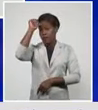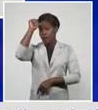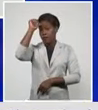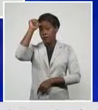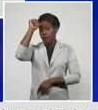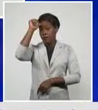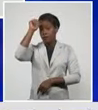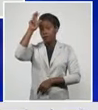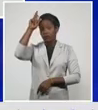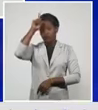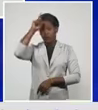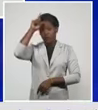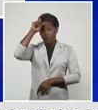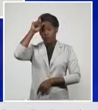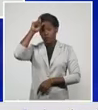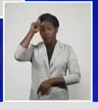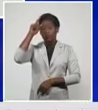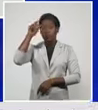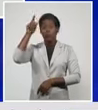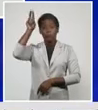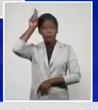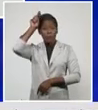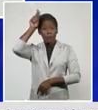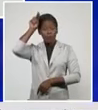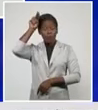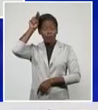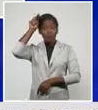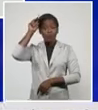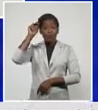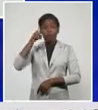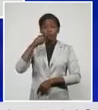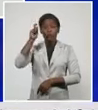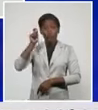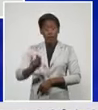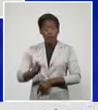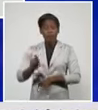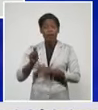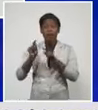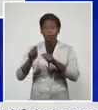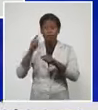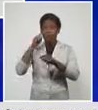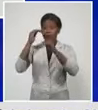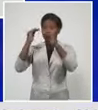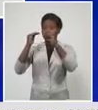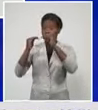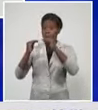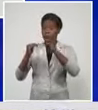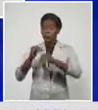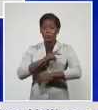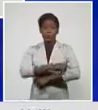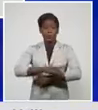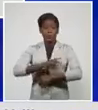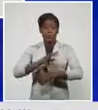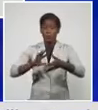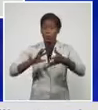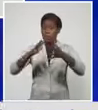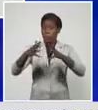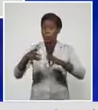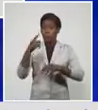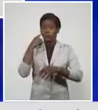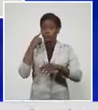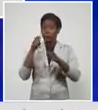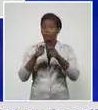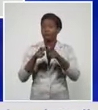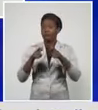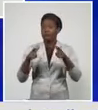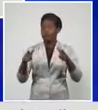Perú, Ucrania, entre los países que aportan el mayor % de casos